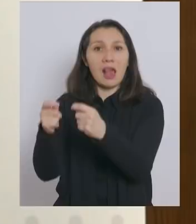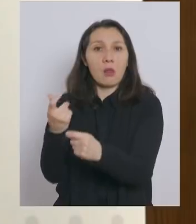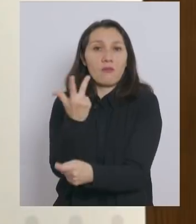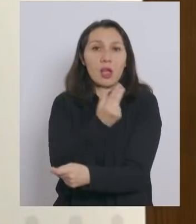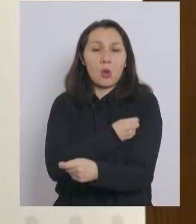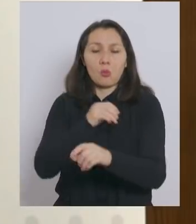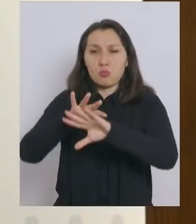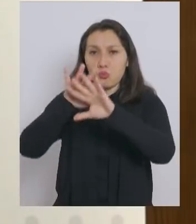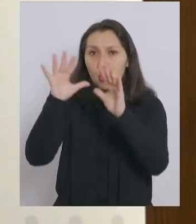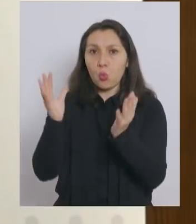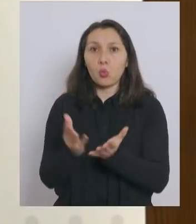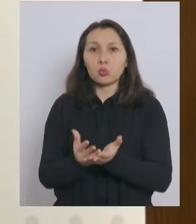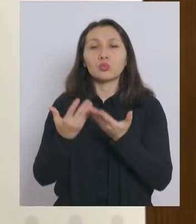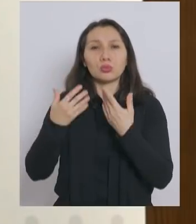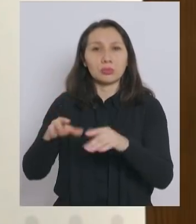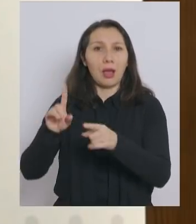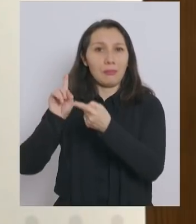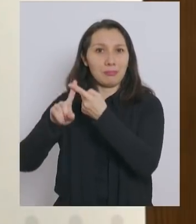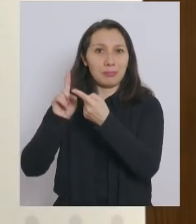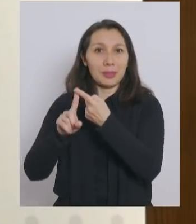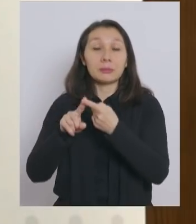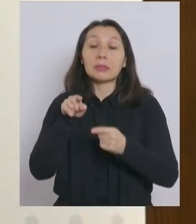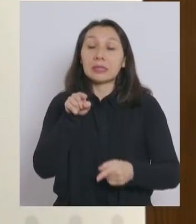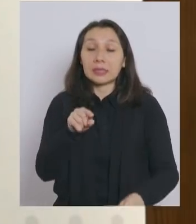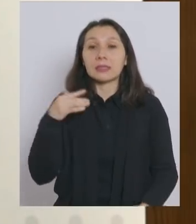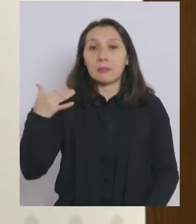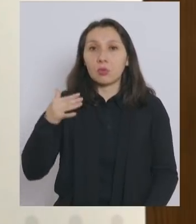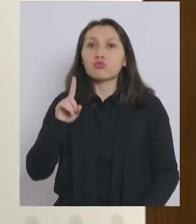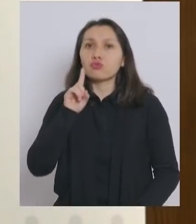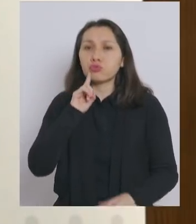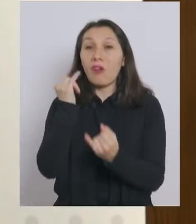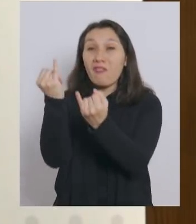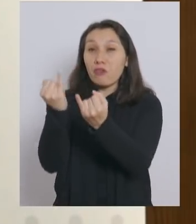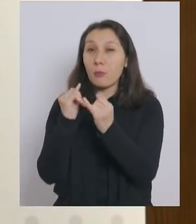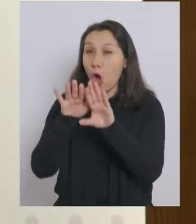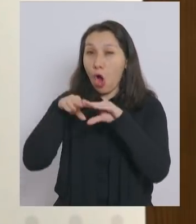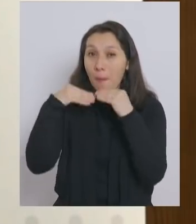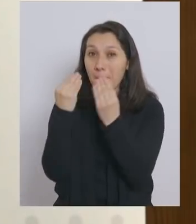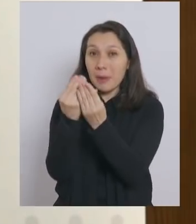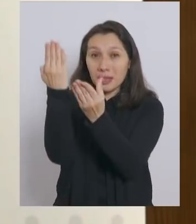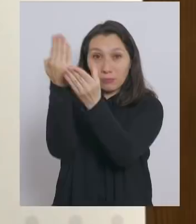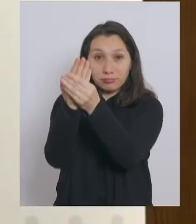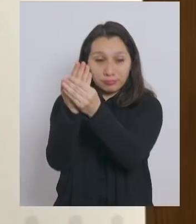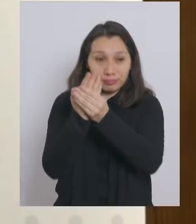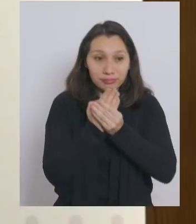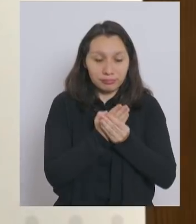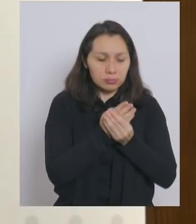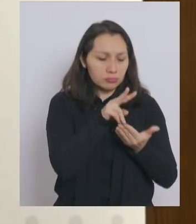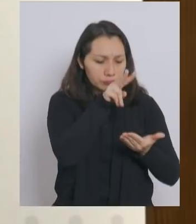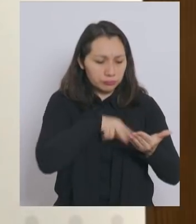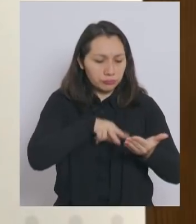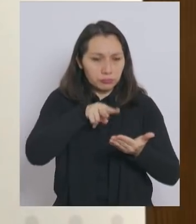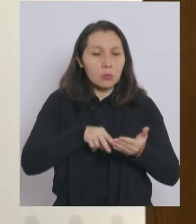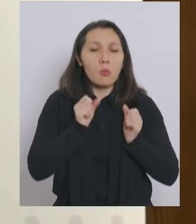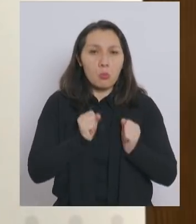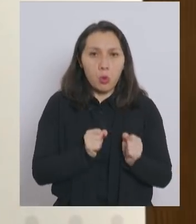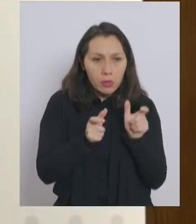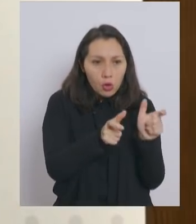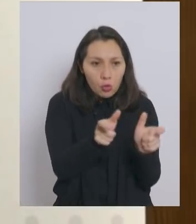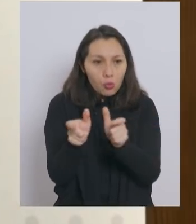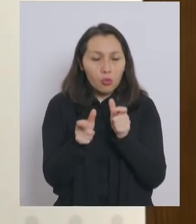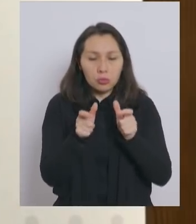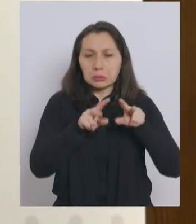mundial. Y, por cierto, la importancia de tener el dossier es que nosotros con eso podemos hacer